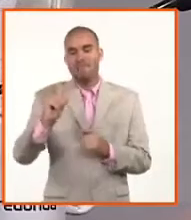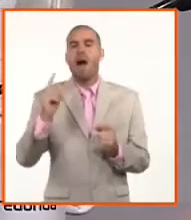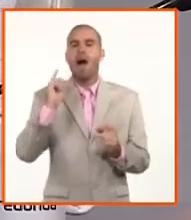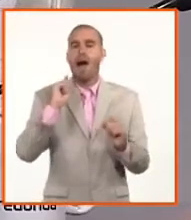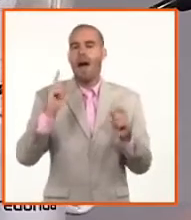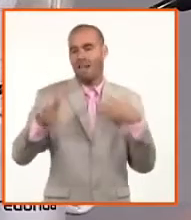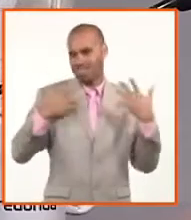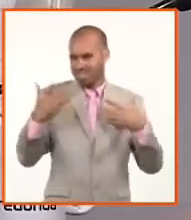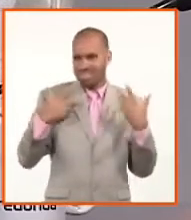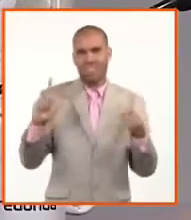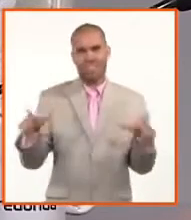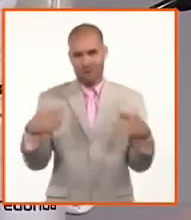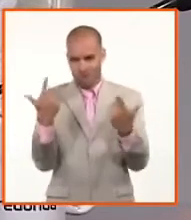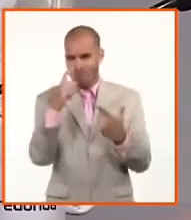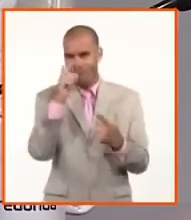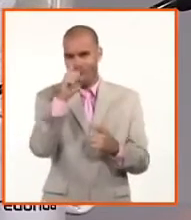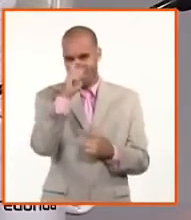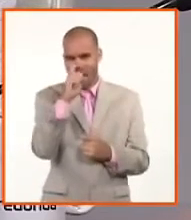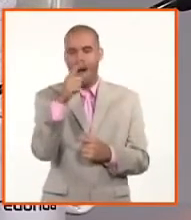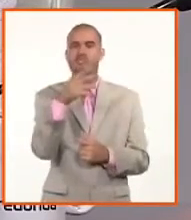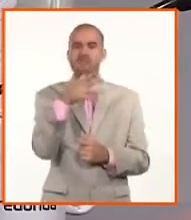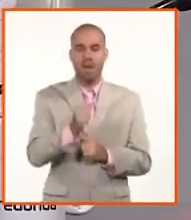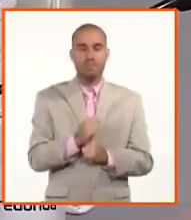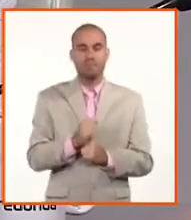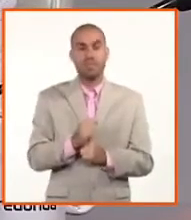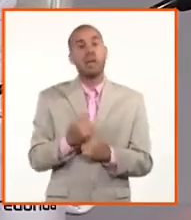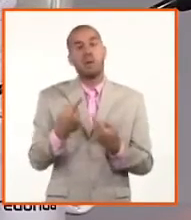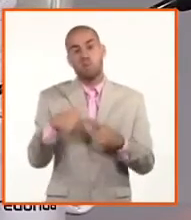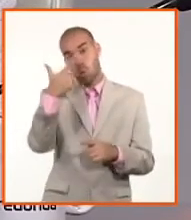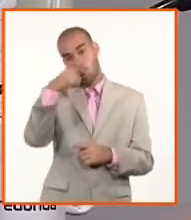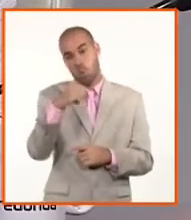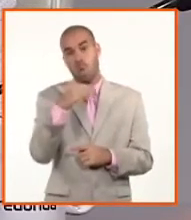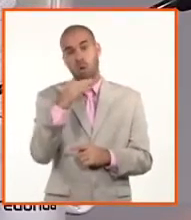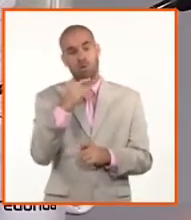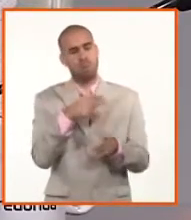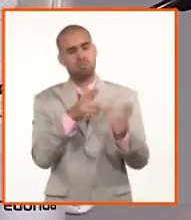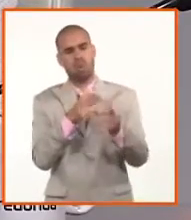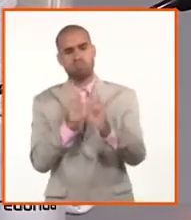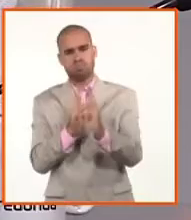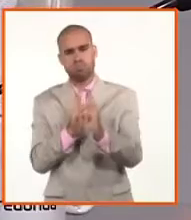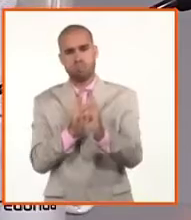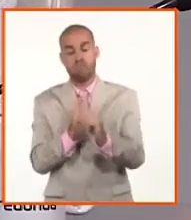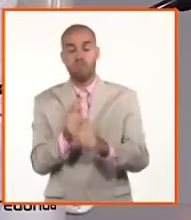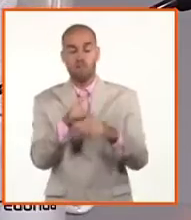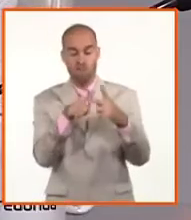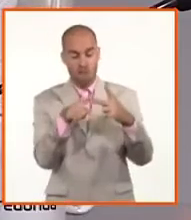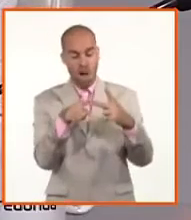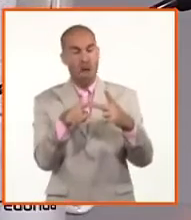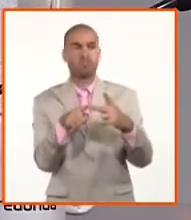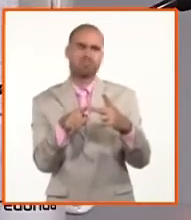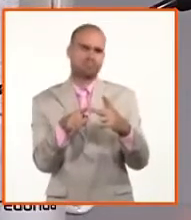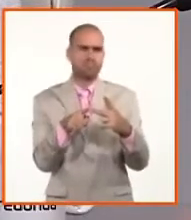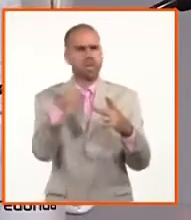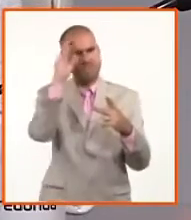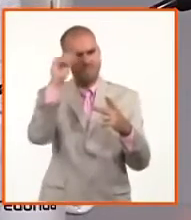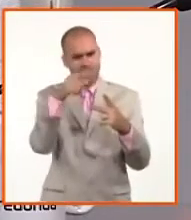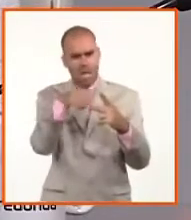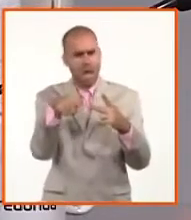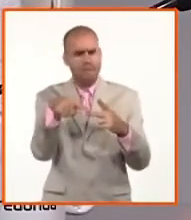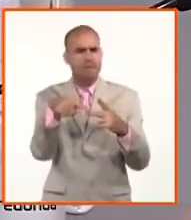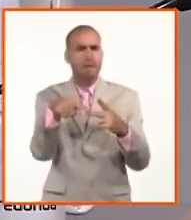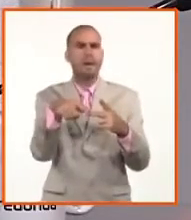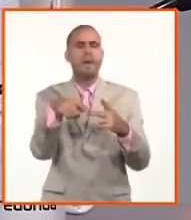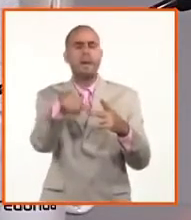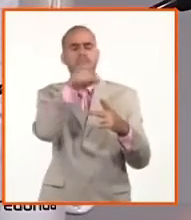efecto, eran dos intelectuales, dos jóvenes de un pensamiento educado por sus padres, la madre del